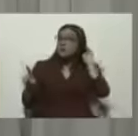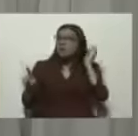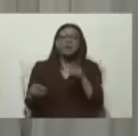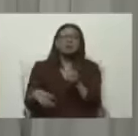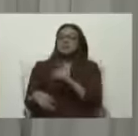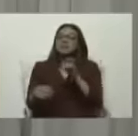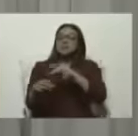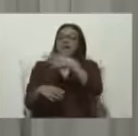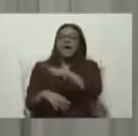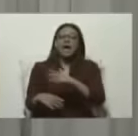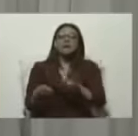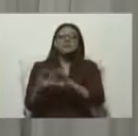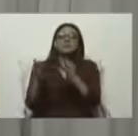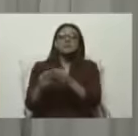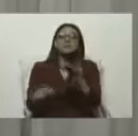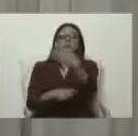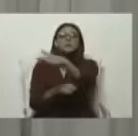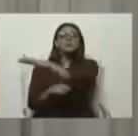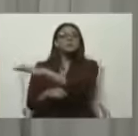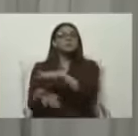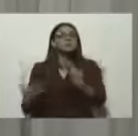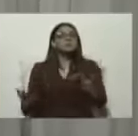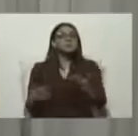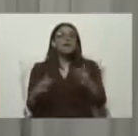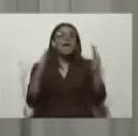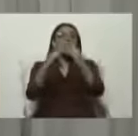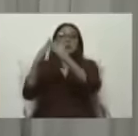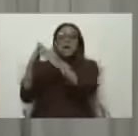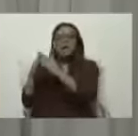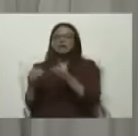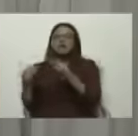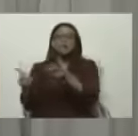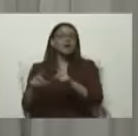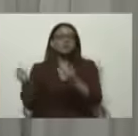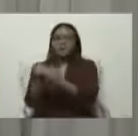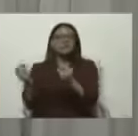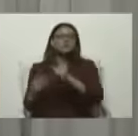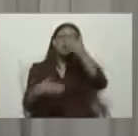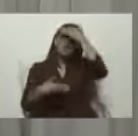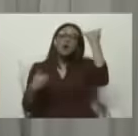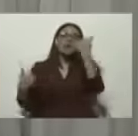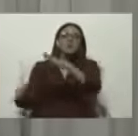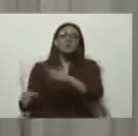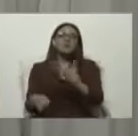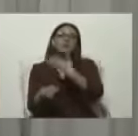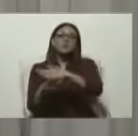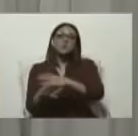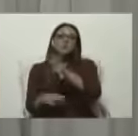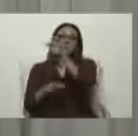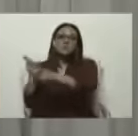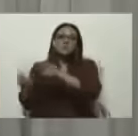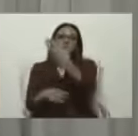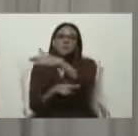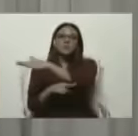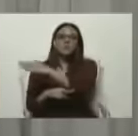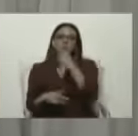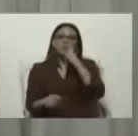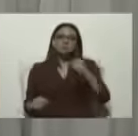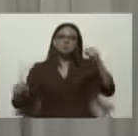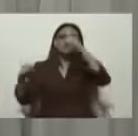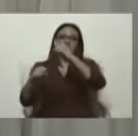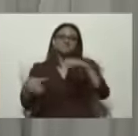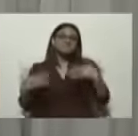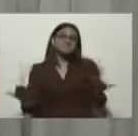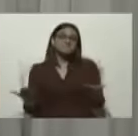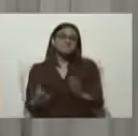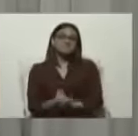COVID tirados en unas casas de abrigo a abuelas y abuelos pobres. Eso es la privatización de las